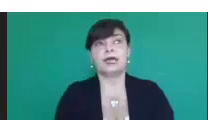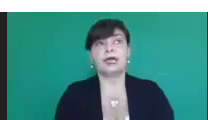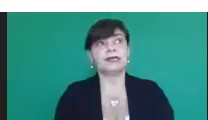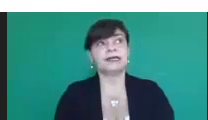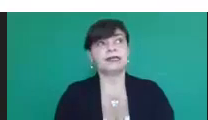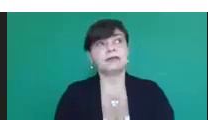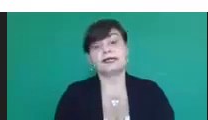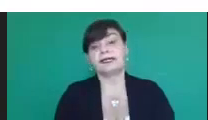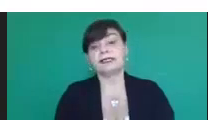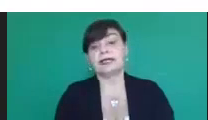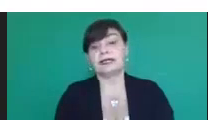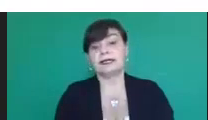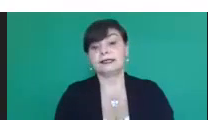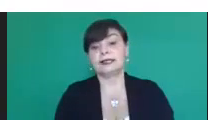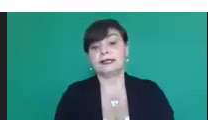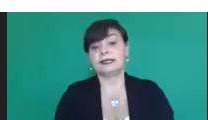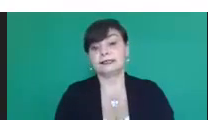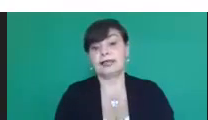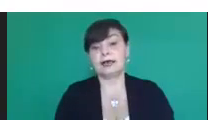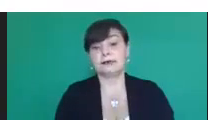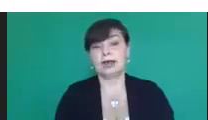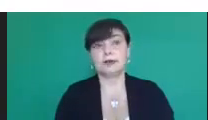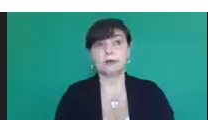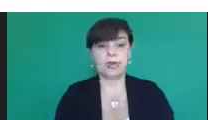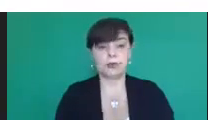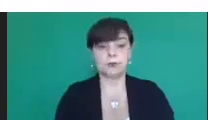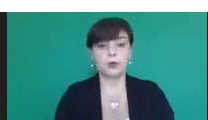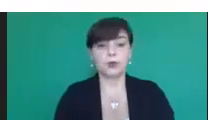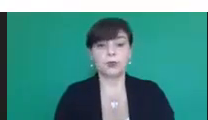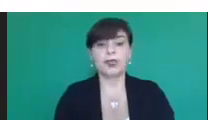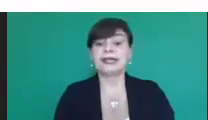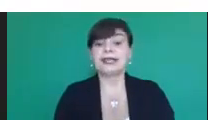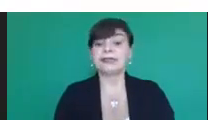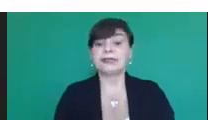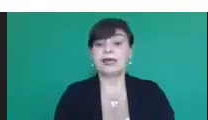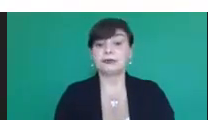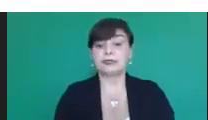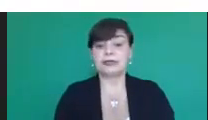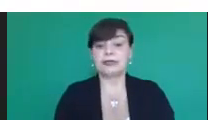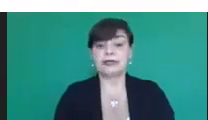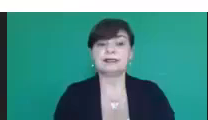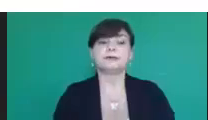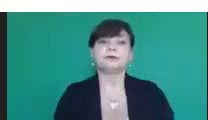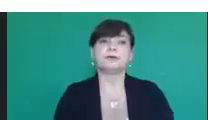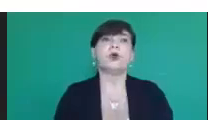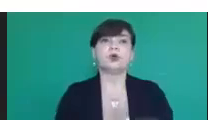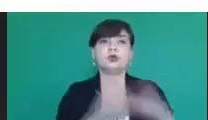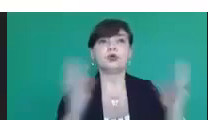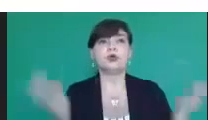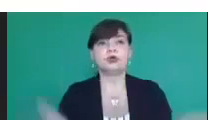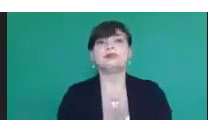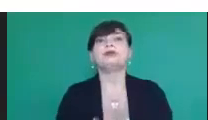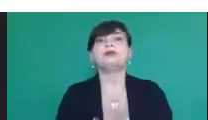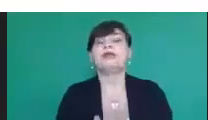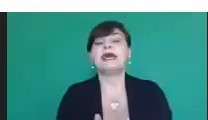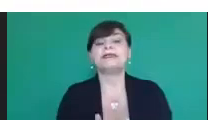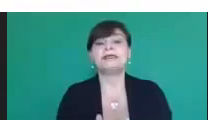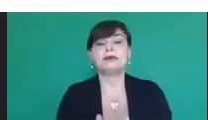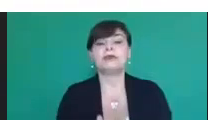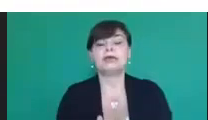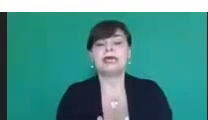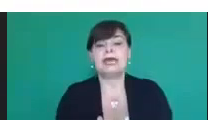Ayer también en la charla de la tarde se hablaba, por ejemplo, de las auditorías. Cómo todo esto que